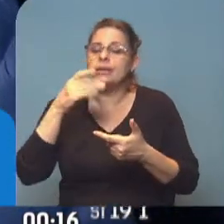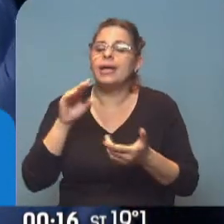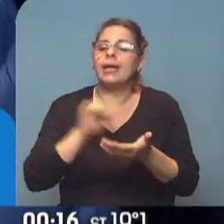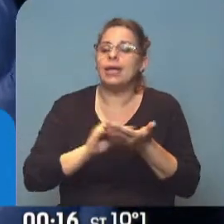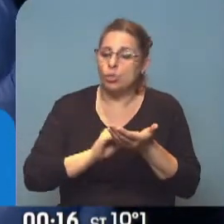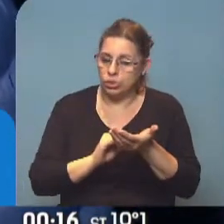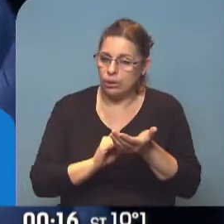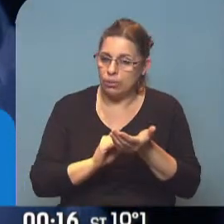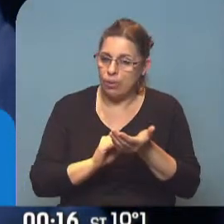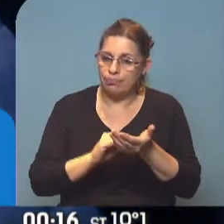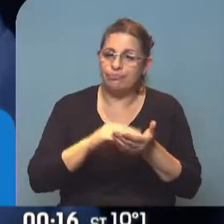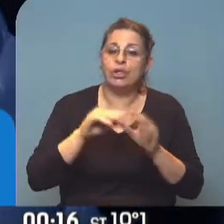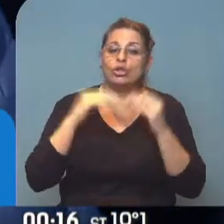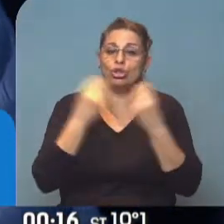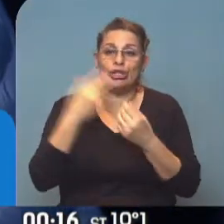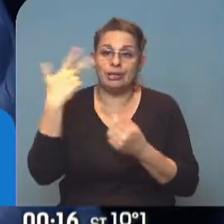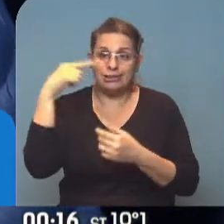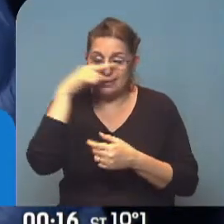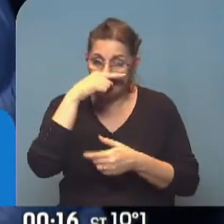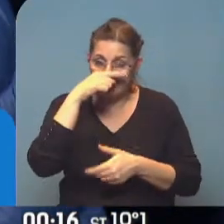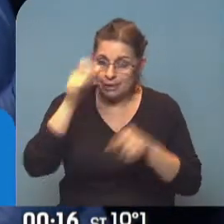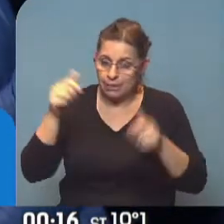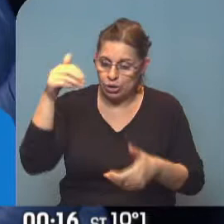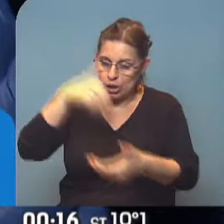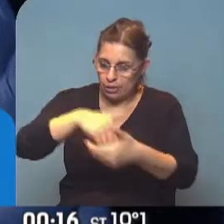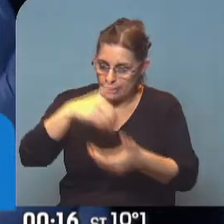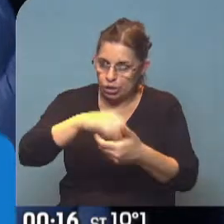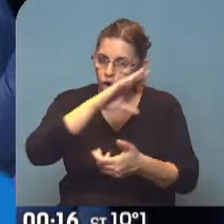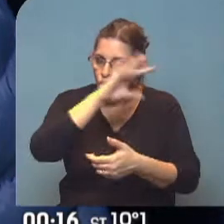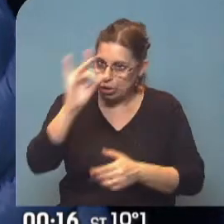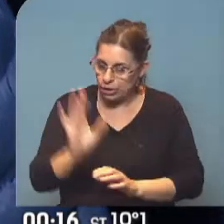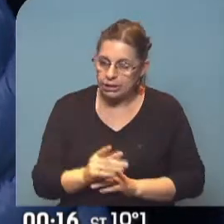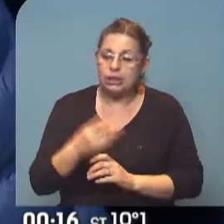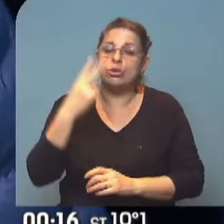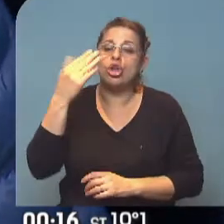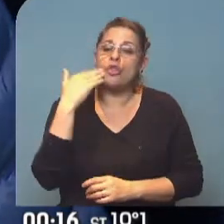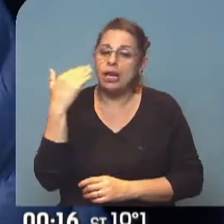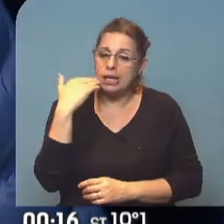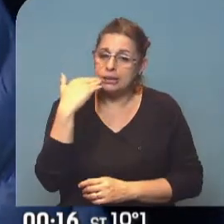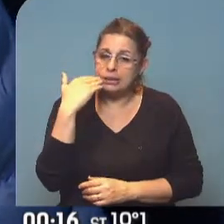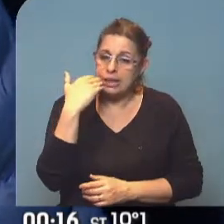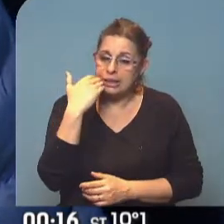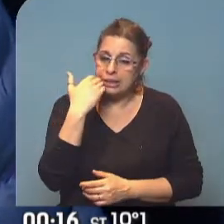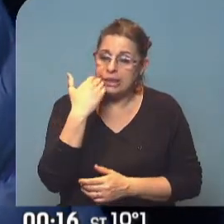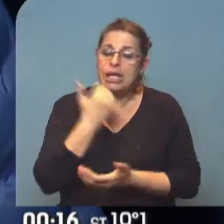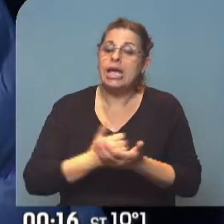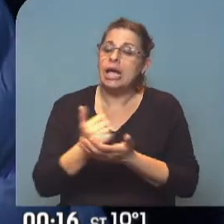es, los 37 miembros que integramos este Consejo Directivo. A las 14 horas vamos a esperar al Ministro de